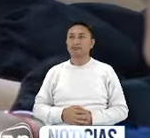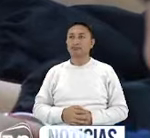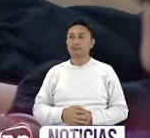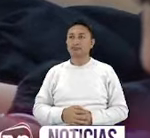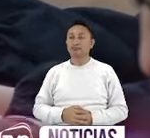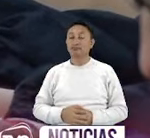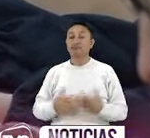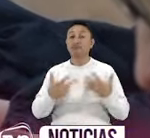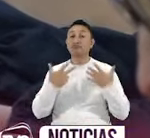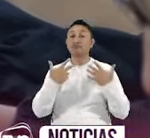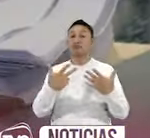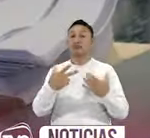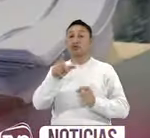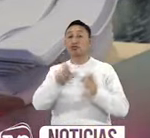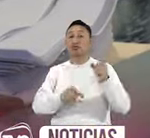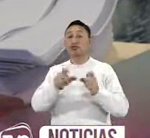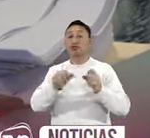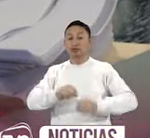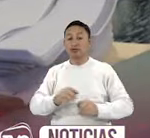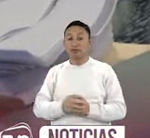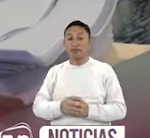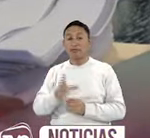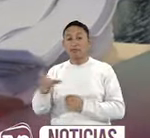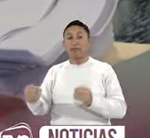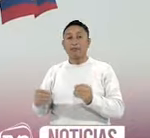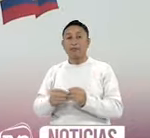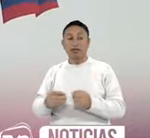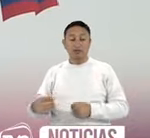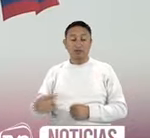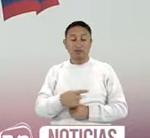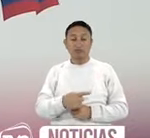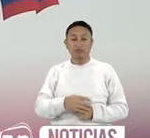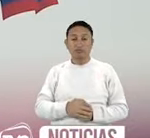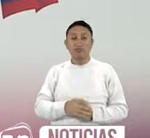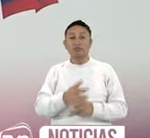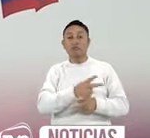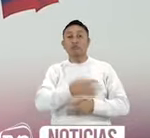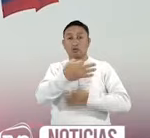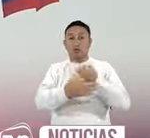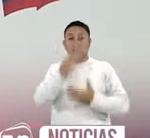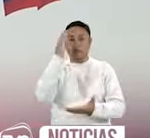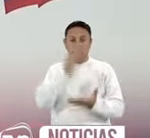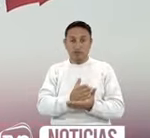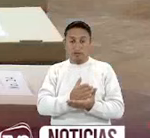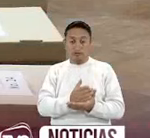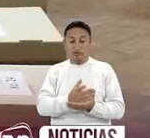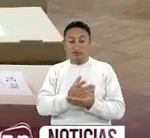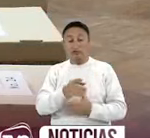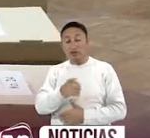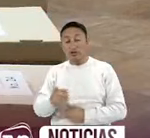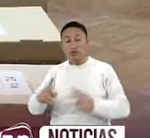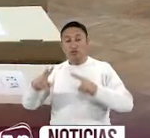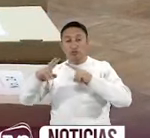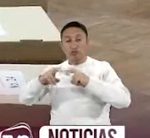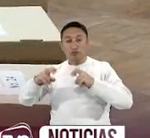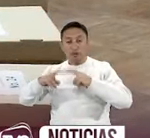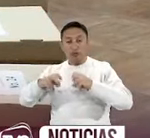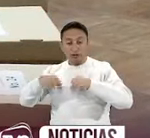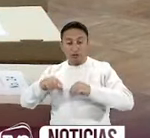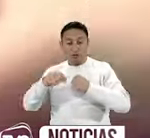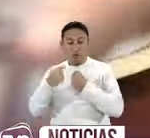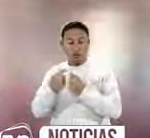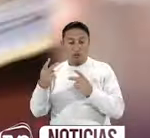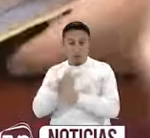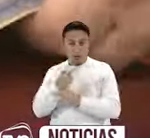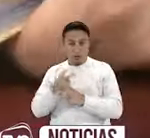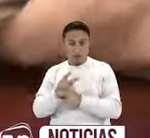8 servidores judiciales más son suspendidos por el Consejo de la Judicatura al ser investigados por presunta delincuencia organizada